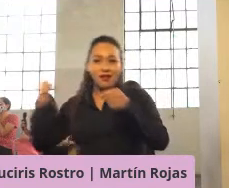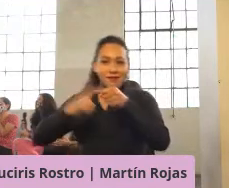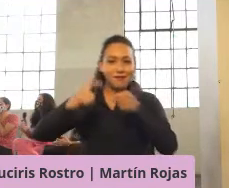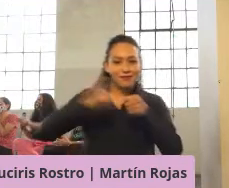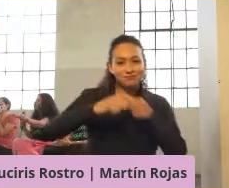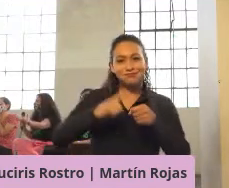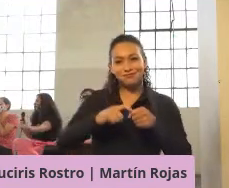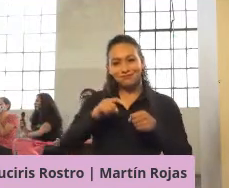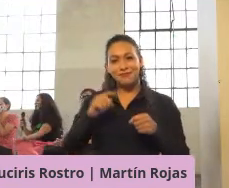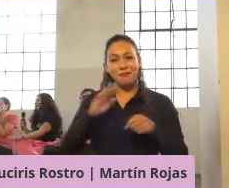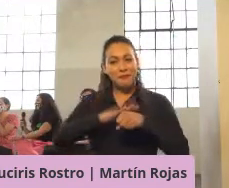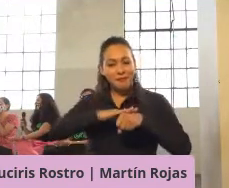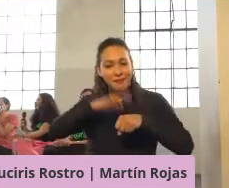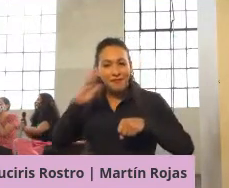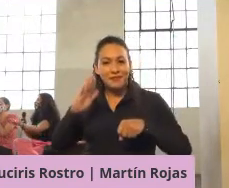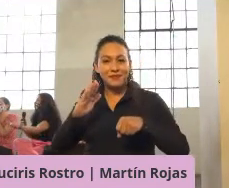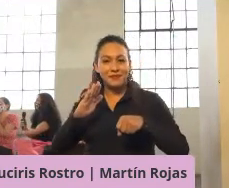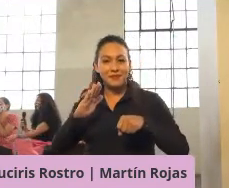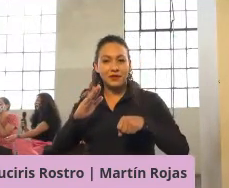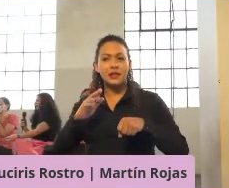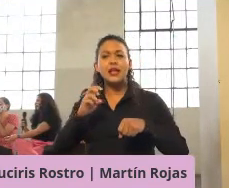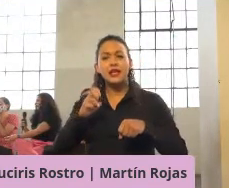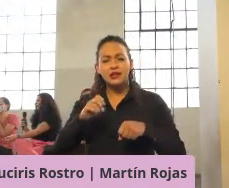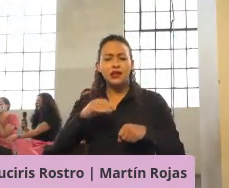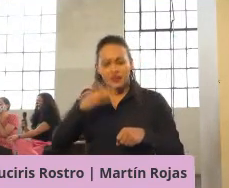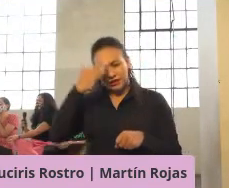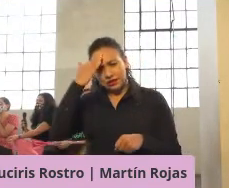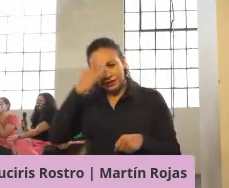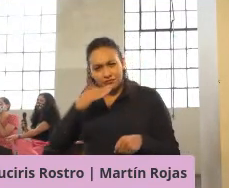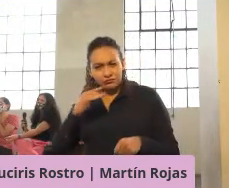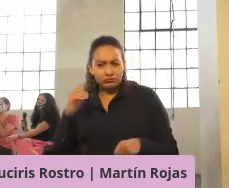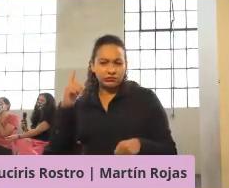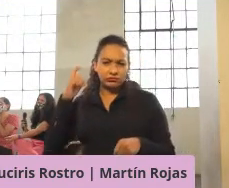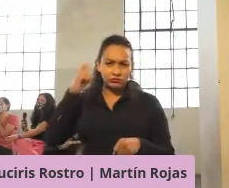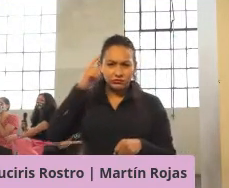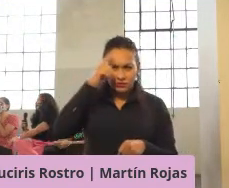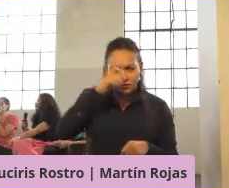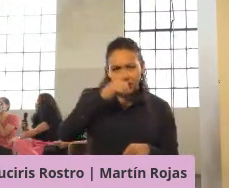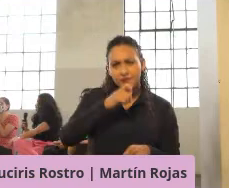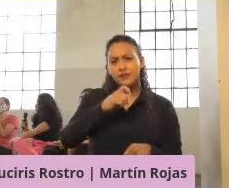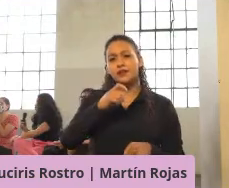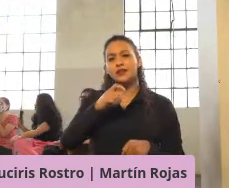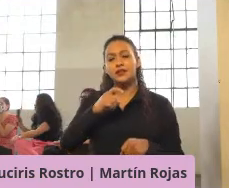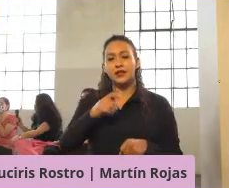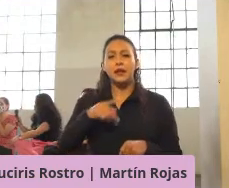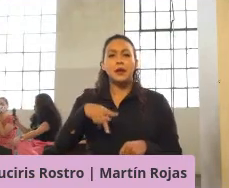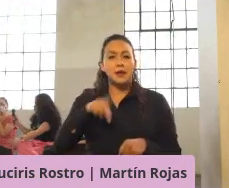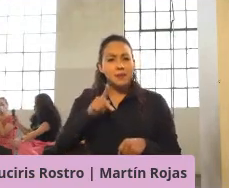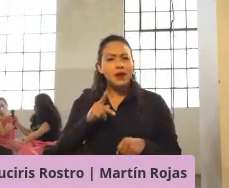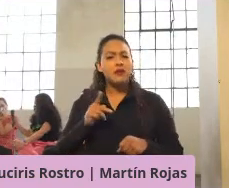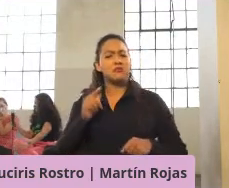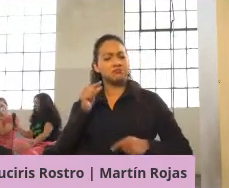ha sido espontáneo y ha sido en el camino, y pues ha estado también de alguna forma muy, muy maravilloso.